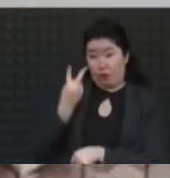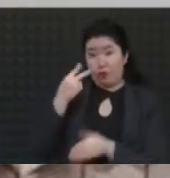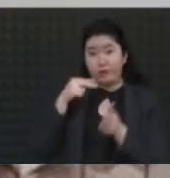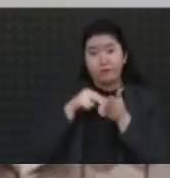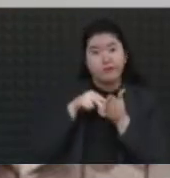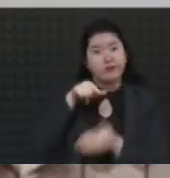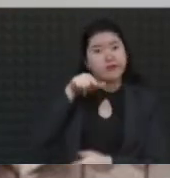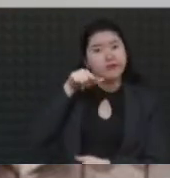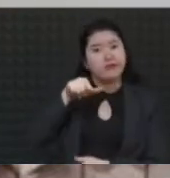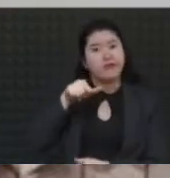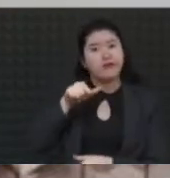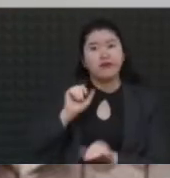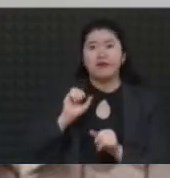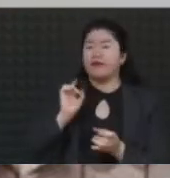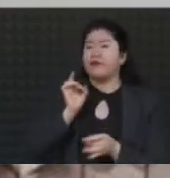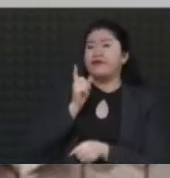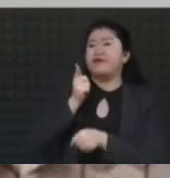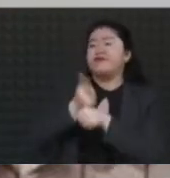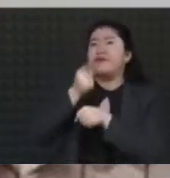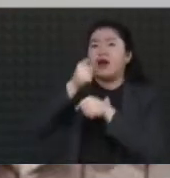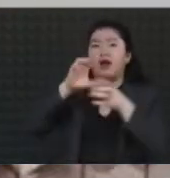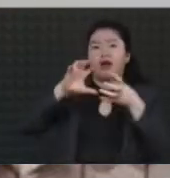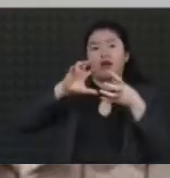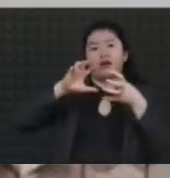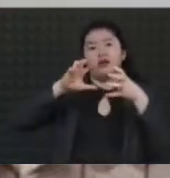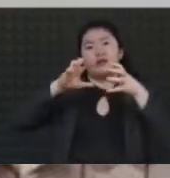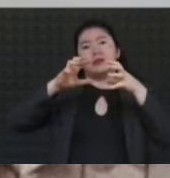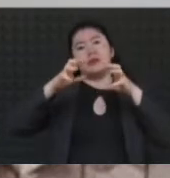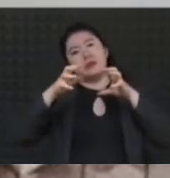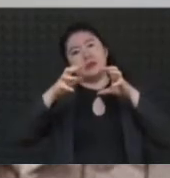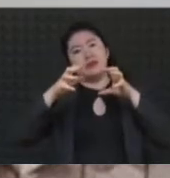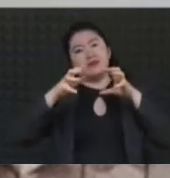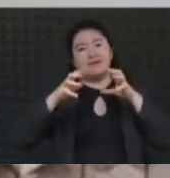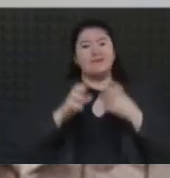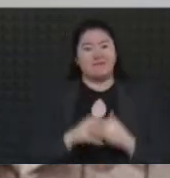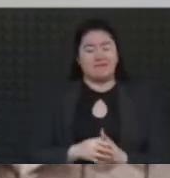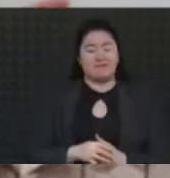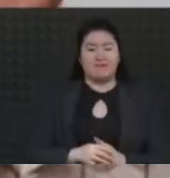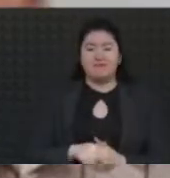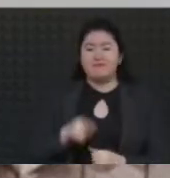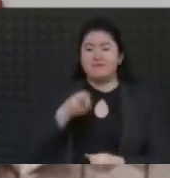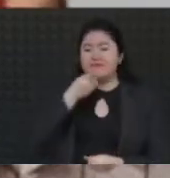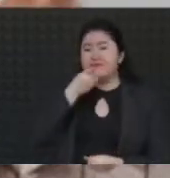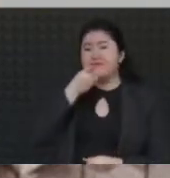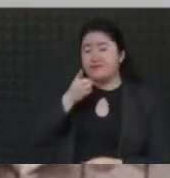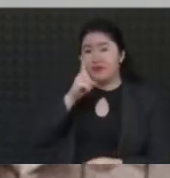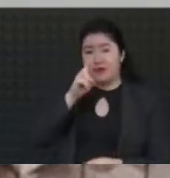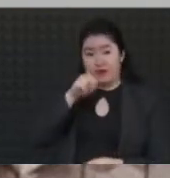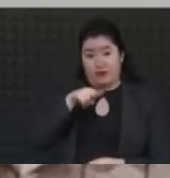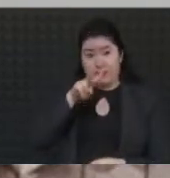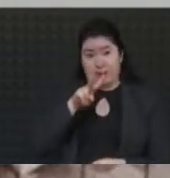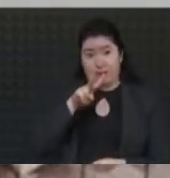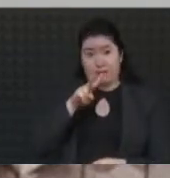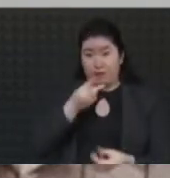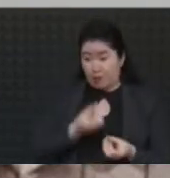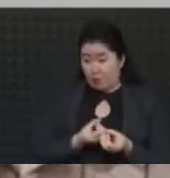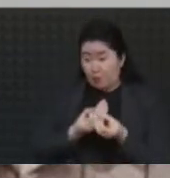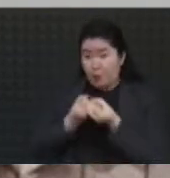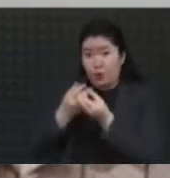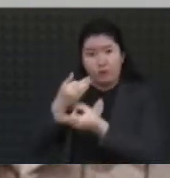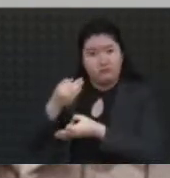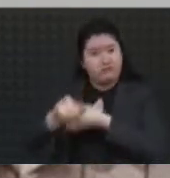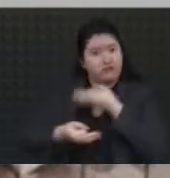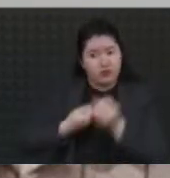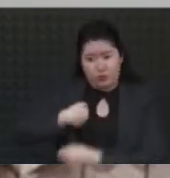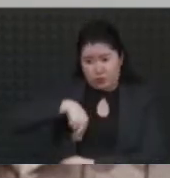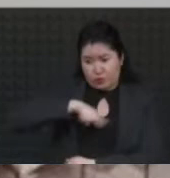2017 y aquí es importante mencionar, a DNB se le proporcionó todos los datos y elementos que teníamos